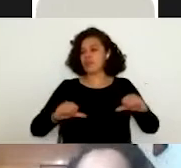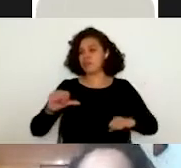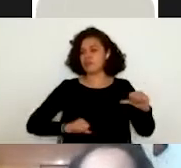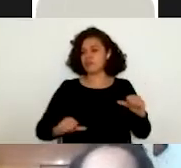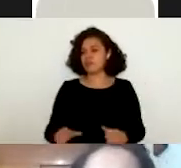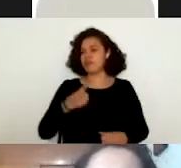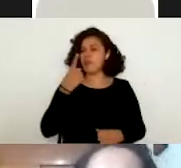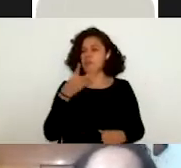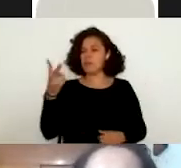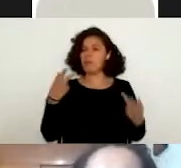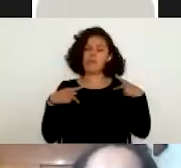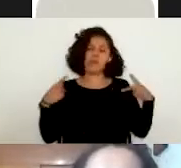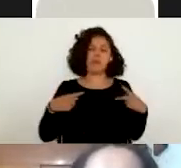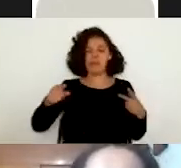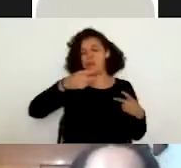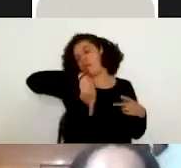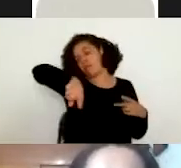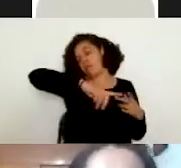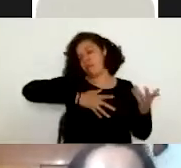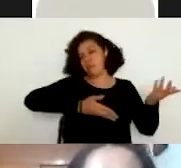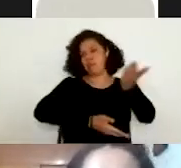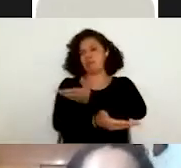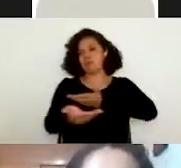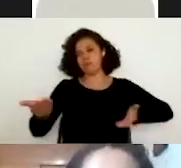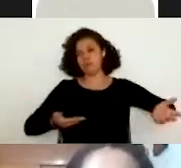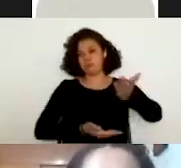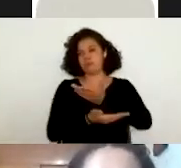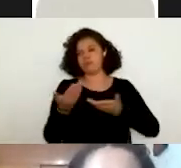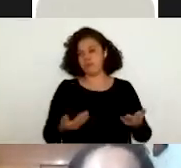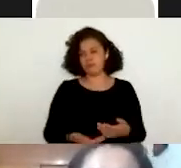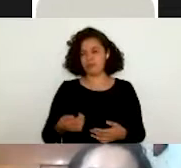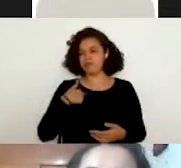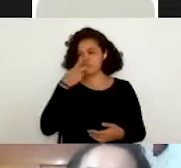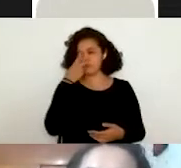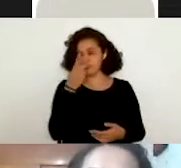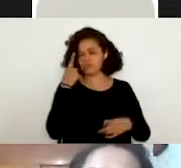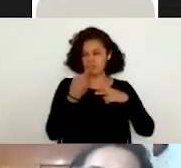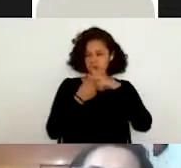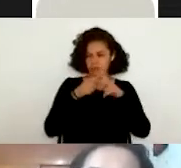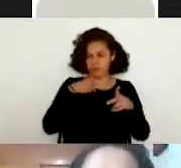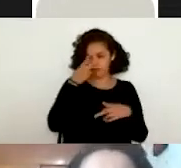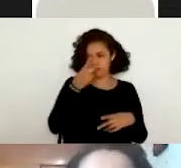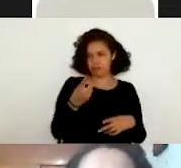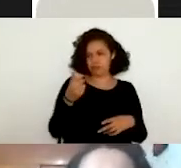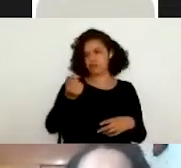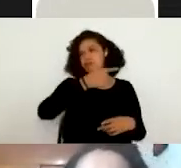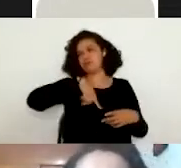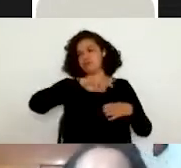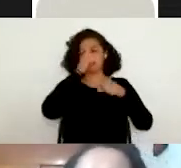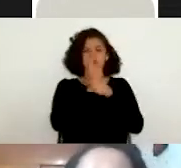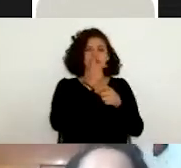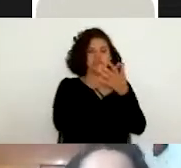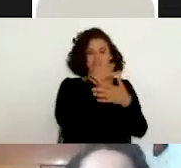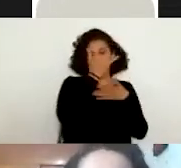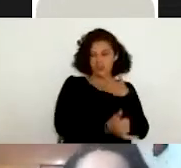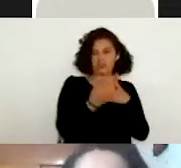una o dos personas nos compartieran esto que yo les comentaba al principio, ¿no? Que si ya identificaron un proyecto en el